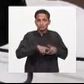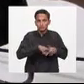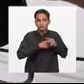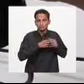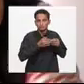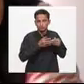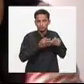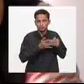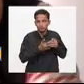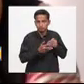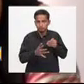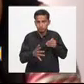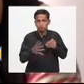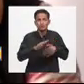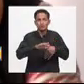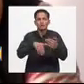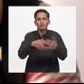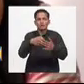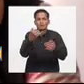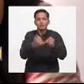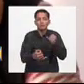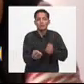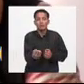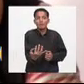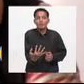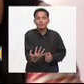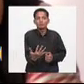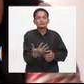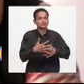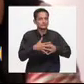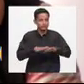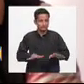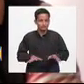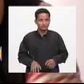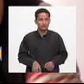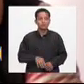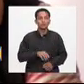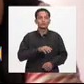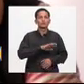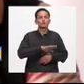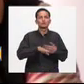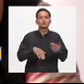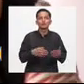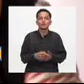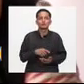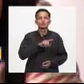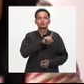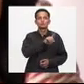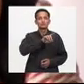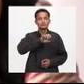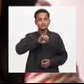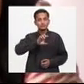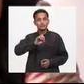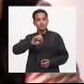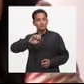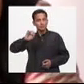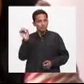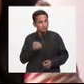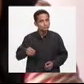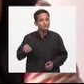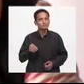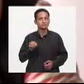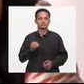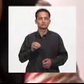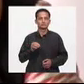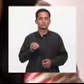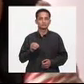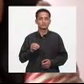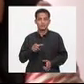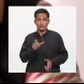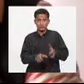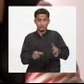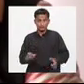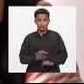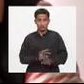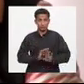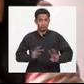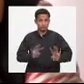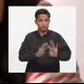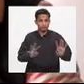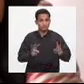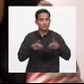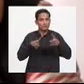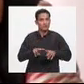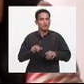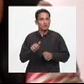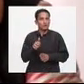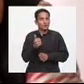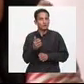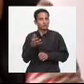vamos a hacer una comparación del 100% de los comprobantes de votación demostrando a las organizaciones políticas a los observadores